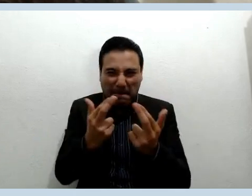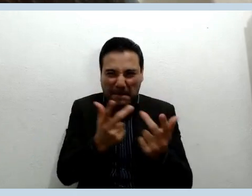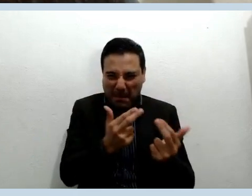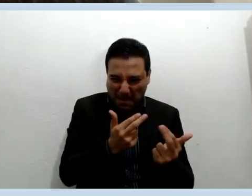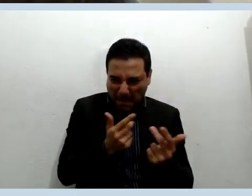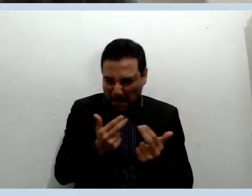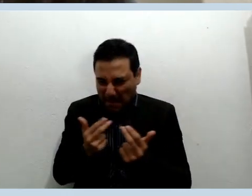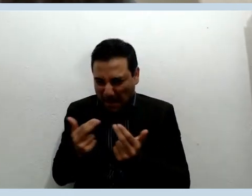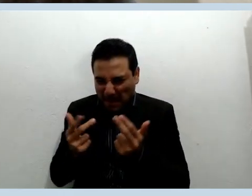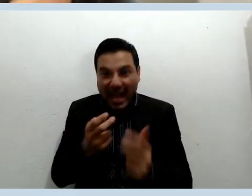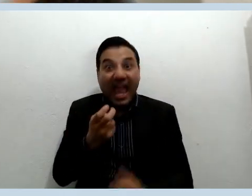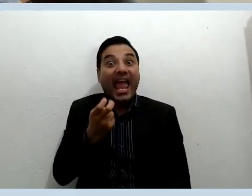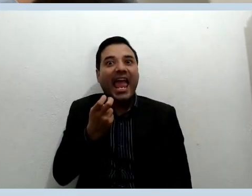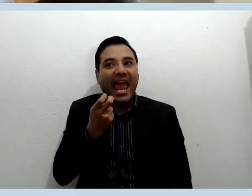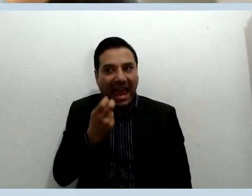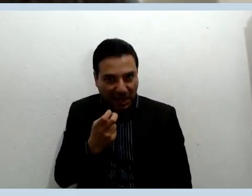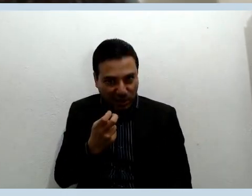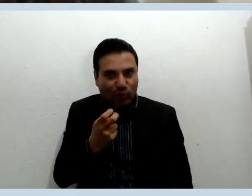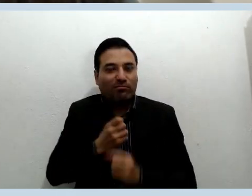es